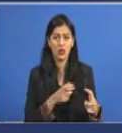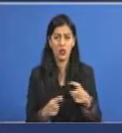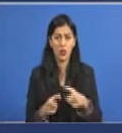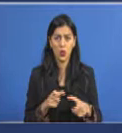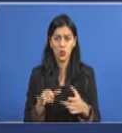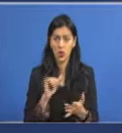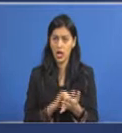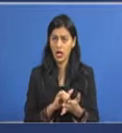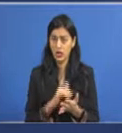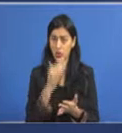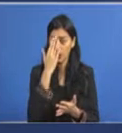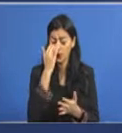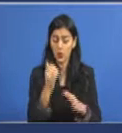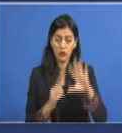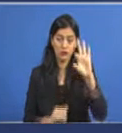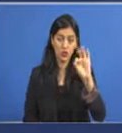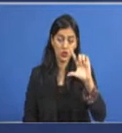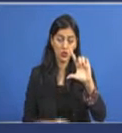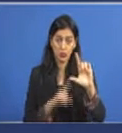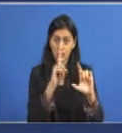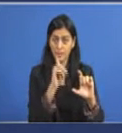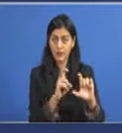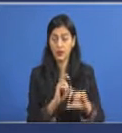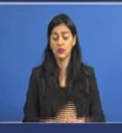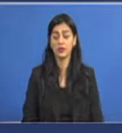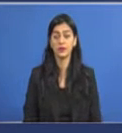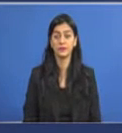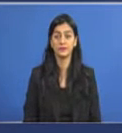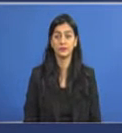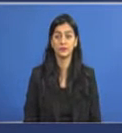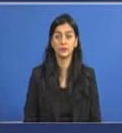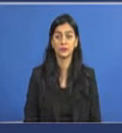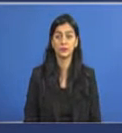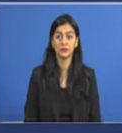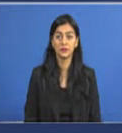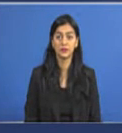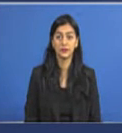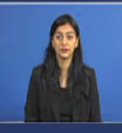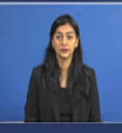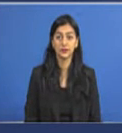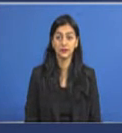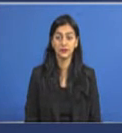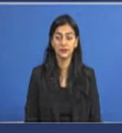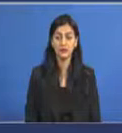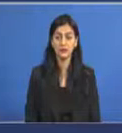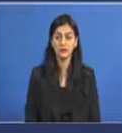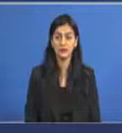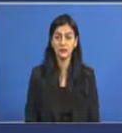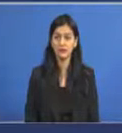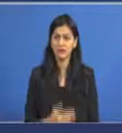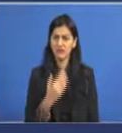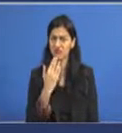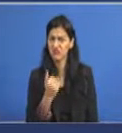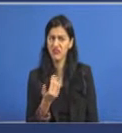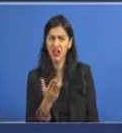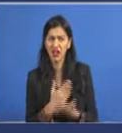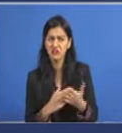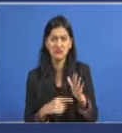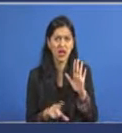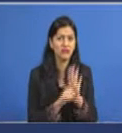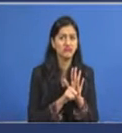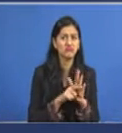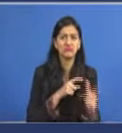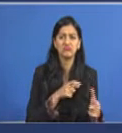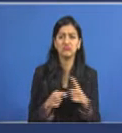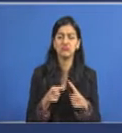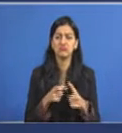esto, porque Fernando Luna nos escribe utilizando el hashtag o etiqueta Yo Me Informo PMA, ¿existe en Panamá alguna ley o legislación que regule las prácticas